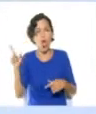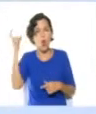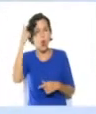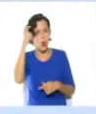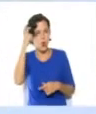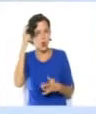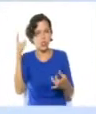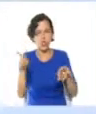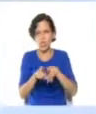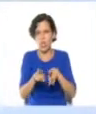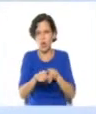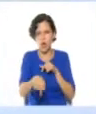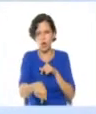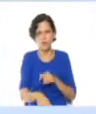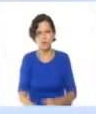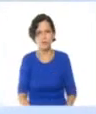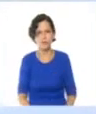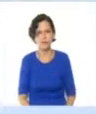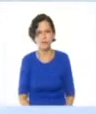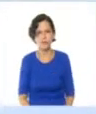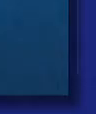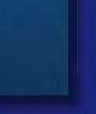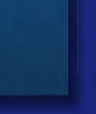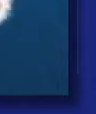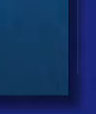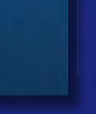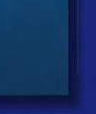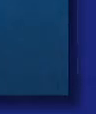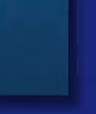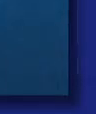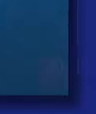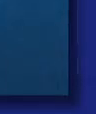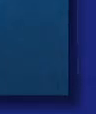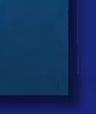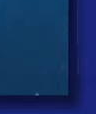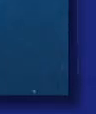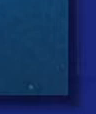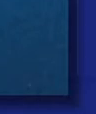se conmemora? Un día como hoy, adelante.